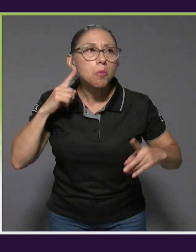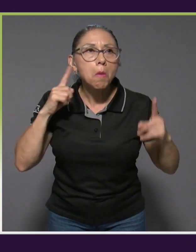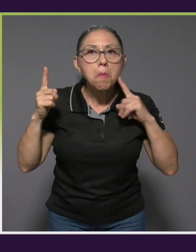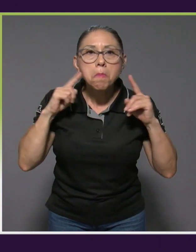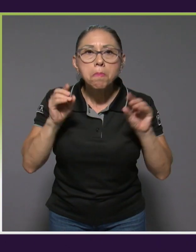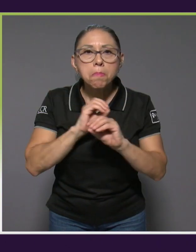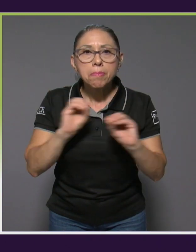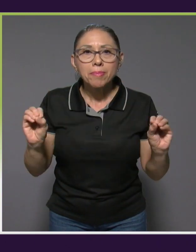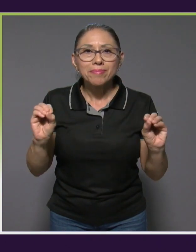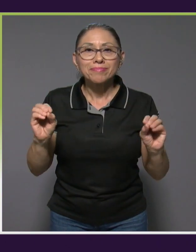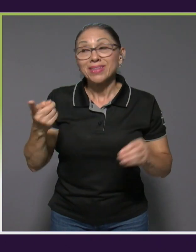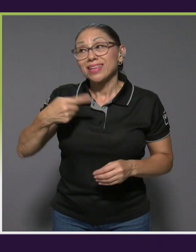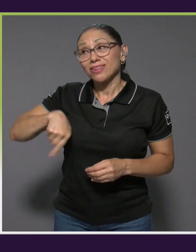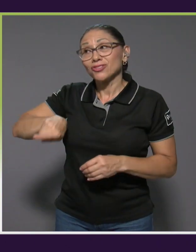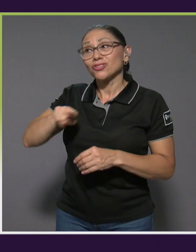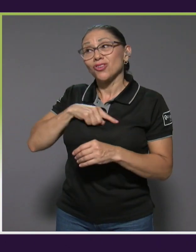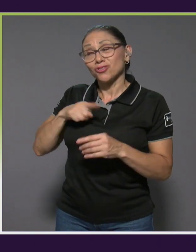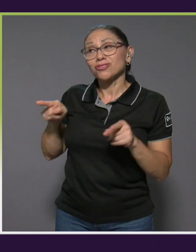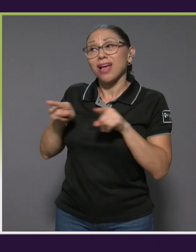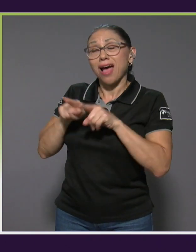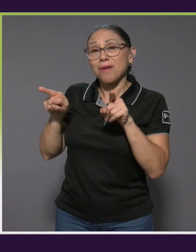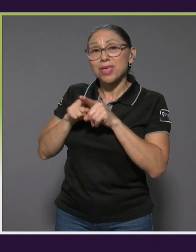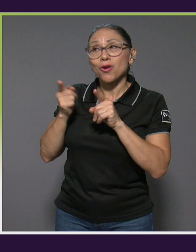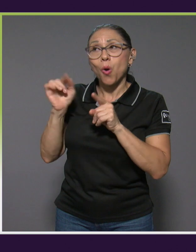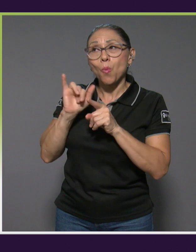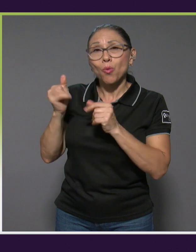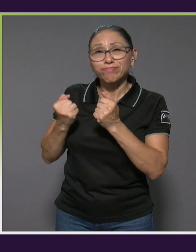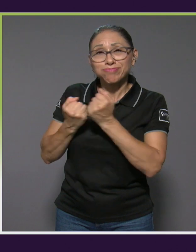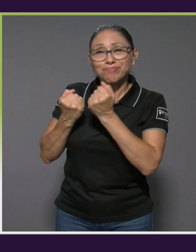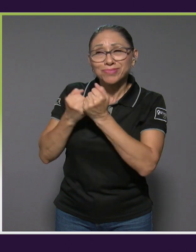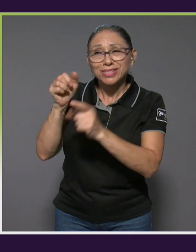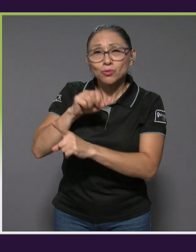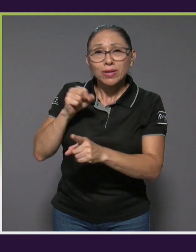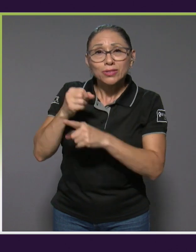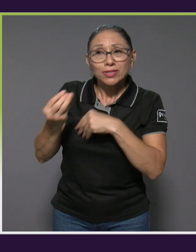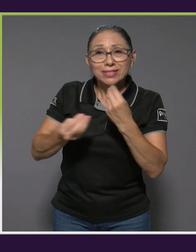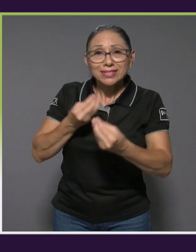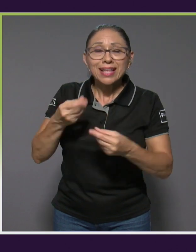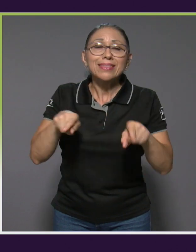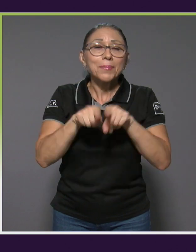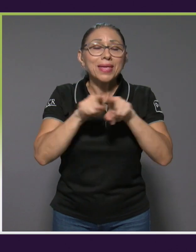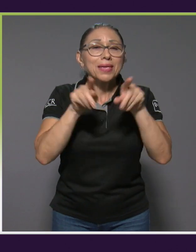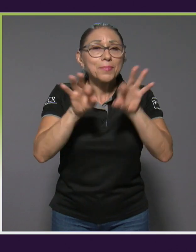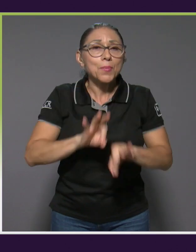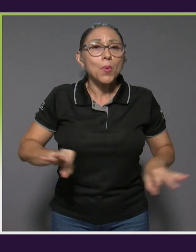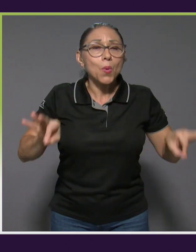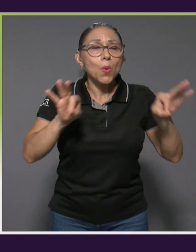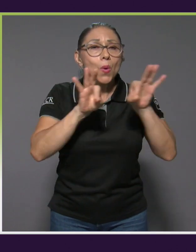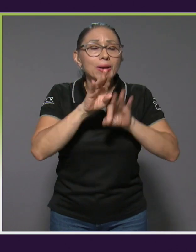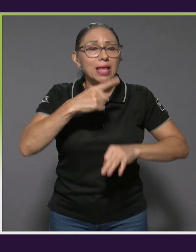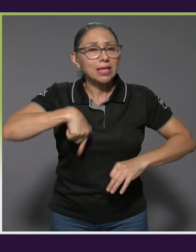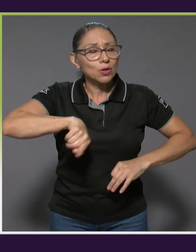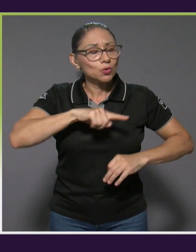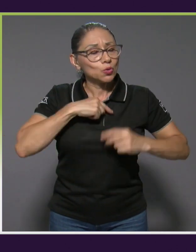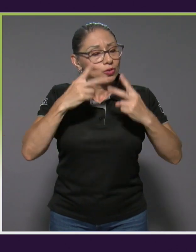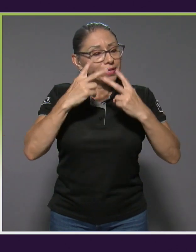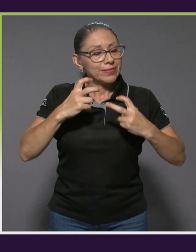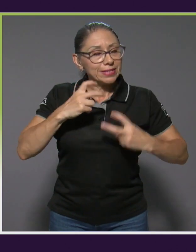nos convertimos en cómplices de estas situaciones también. Correcto. Y es importante que revisemos también nuestras conductas, si tenemos,